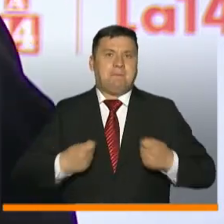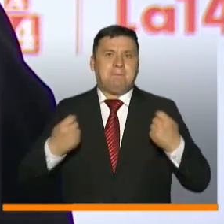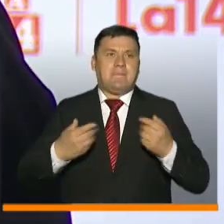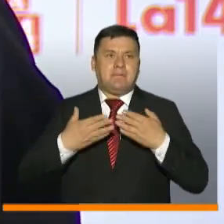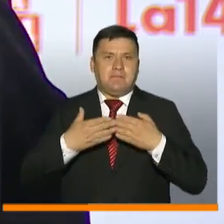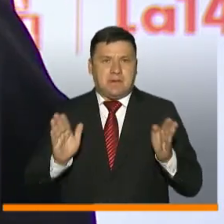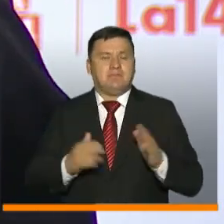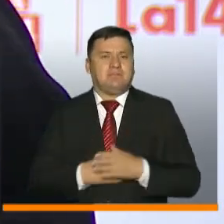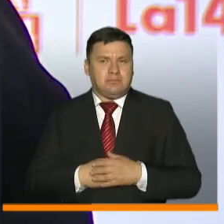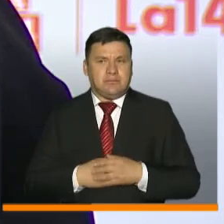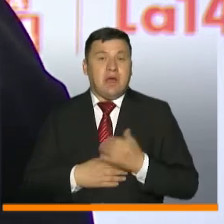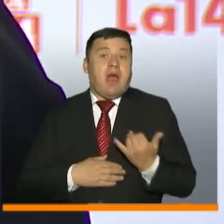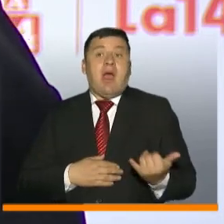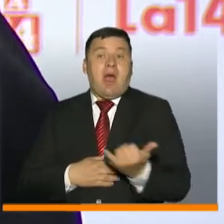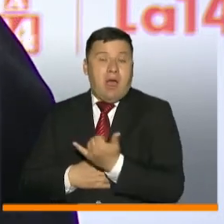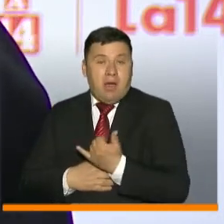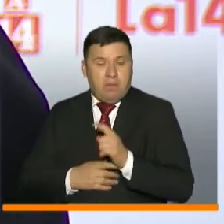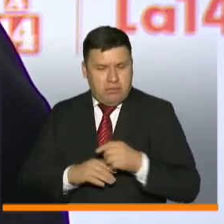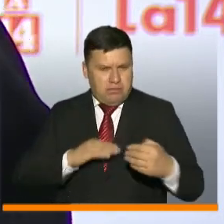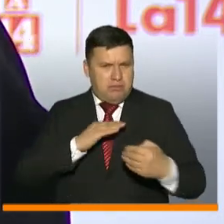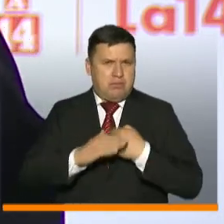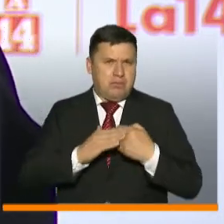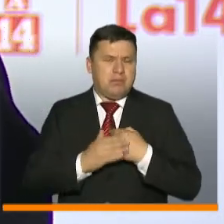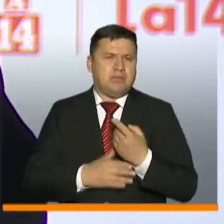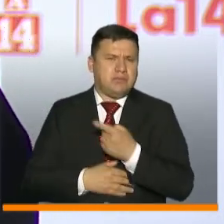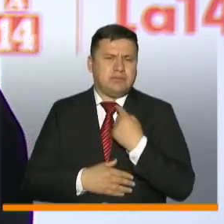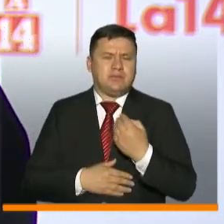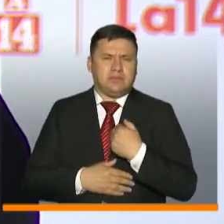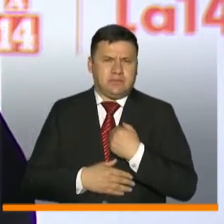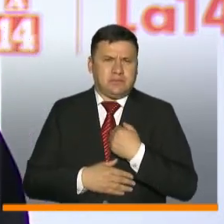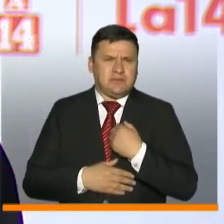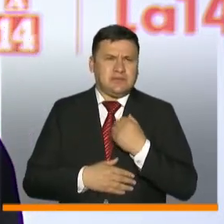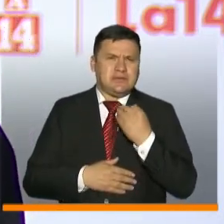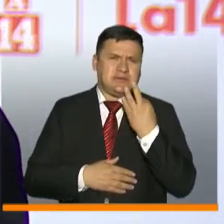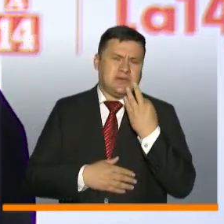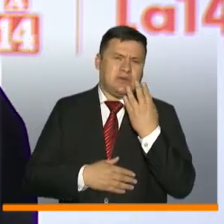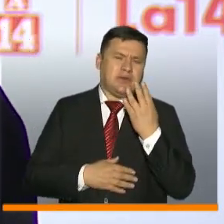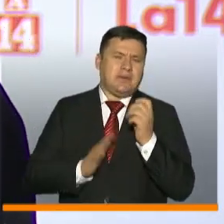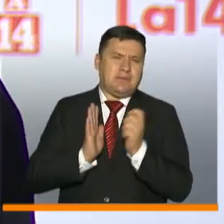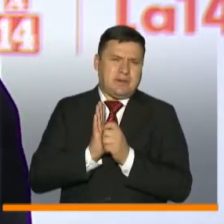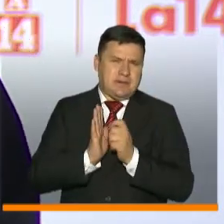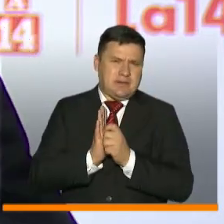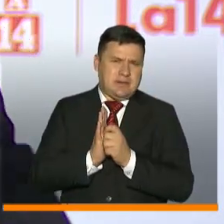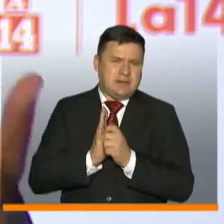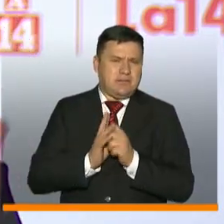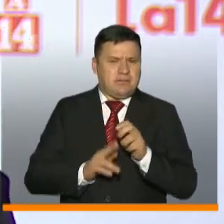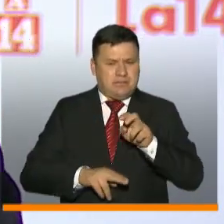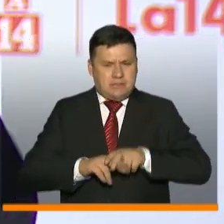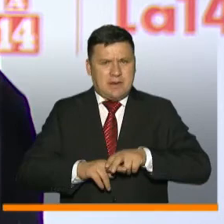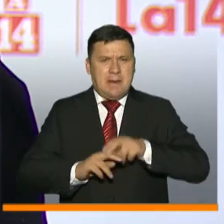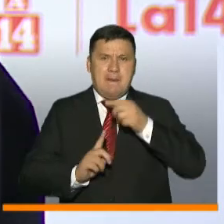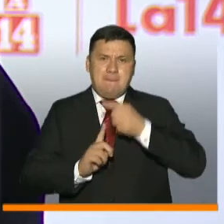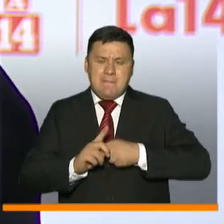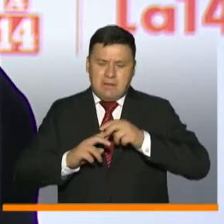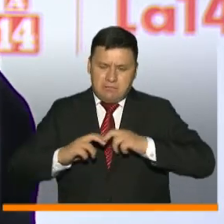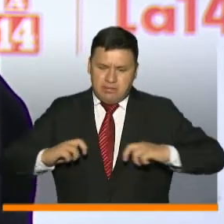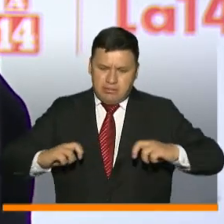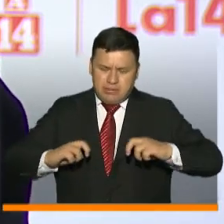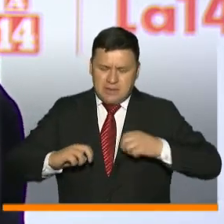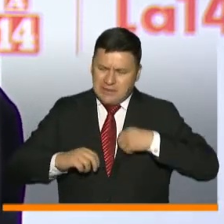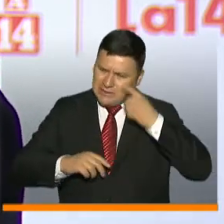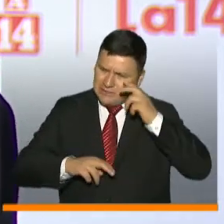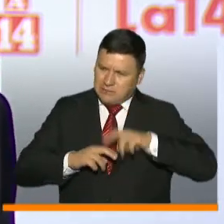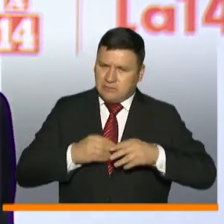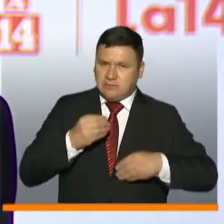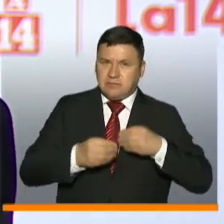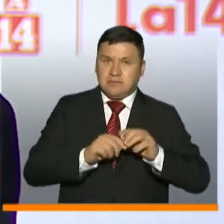abierta. Todavía en este momento pueden entrar, como lo hacemos muchos de nosotros, que tres o cuatro veces nos hemos sentado cada mes a hacer nuestras donaciones.